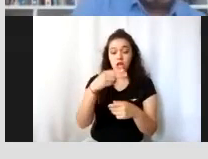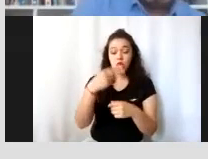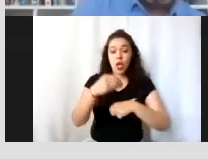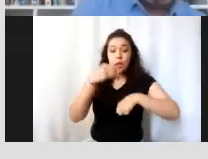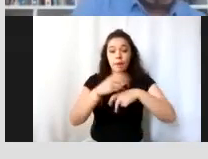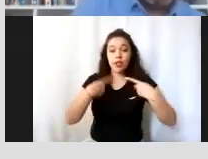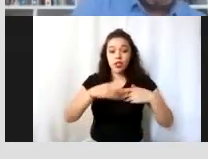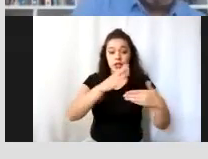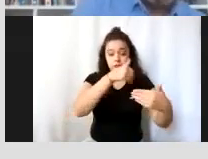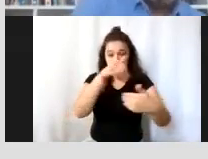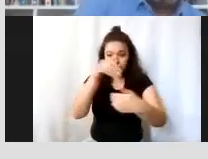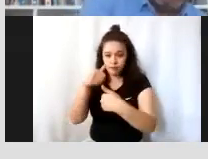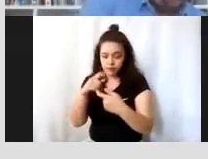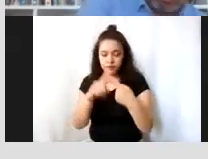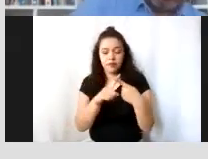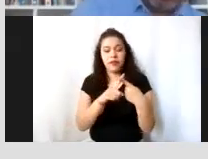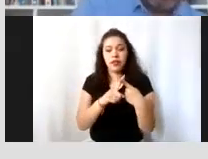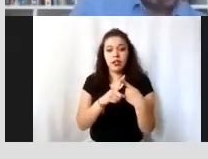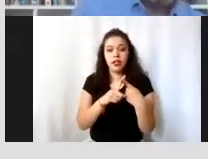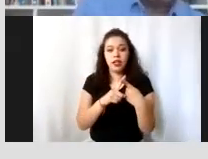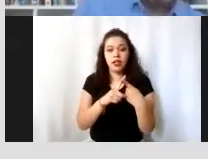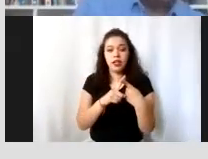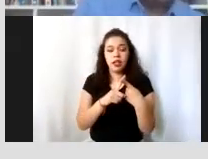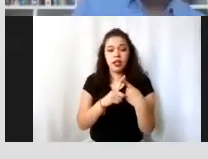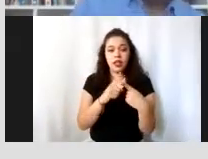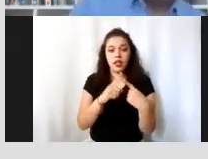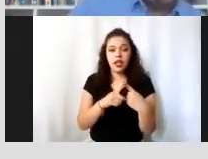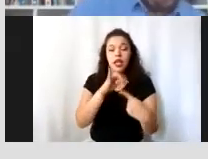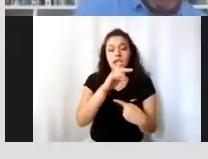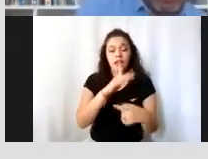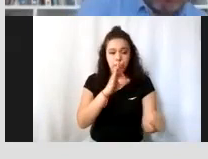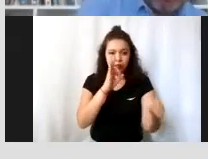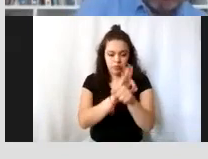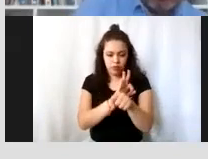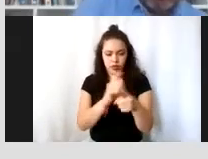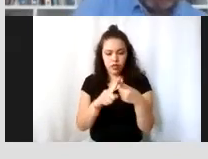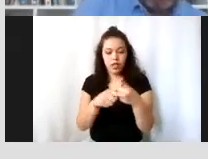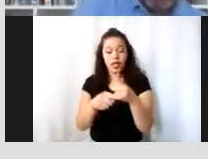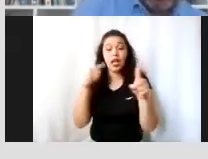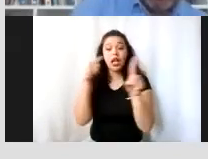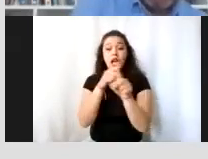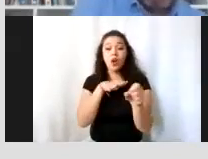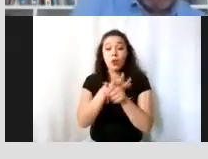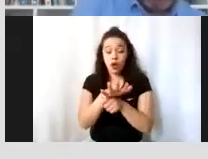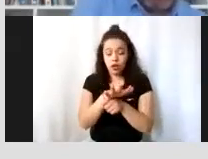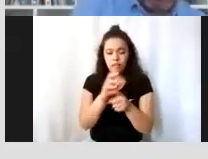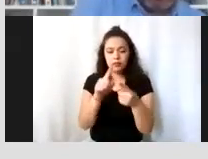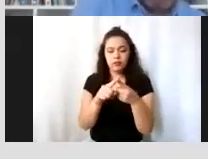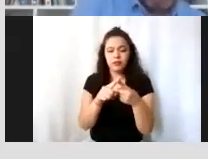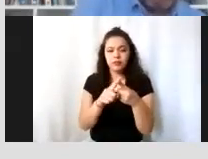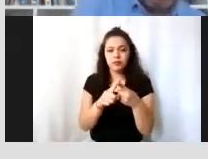recabando, los cuales los protege la propia IAP. La finalidad del mismo, si se